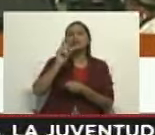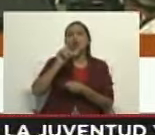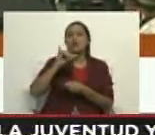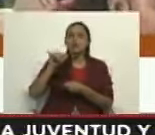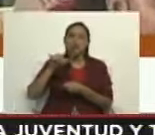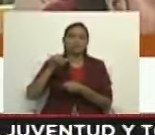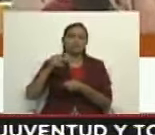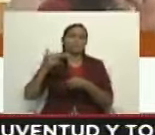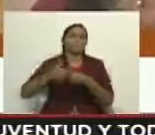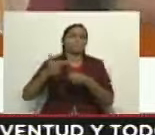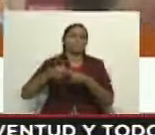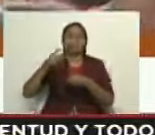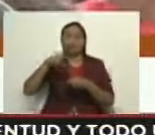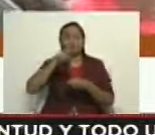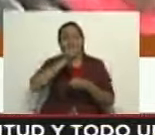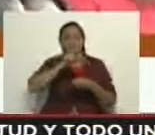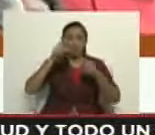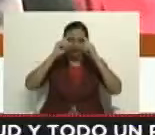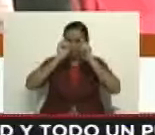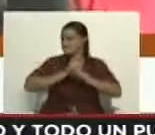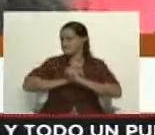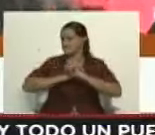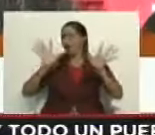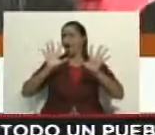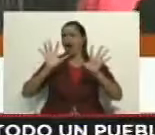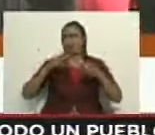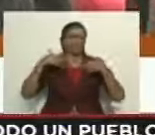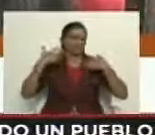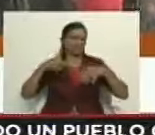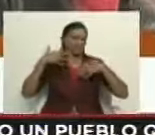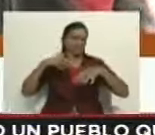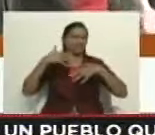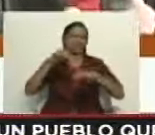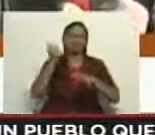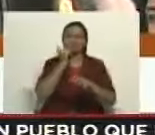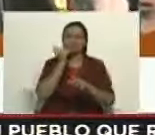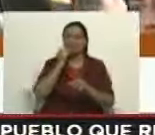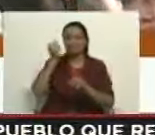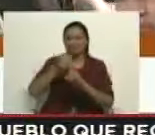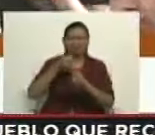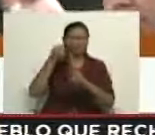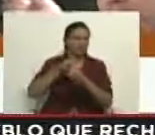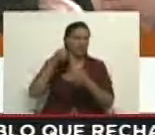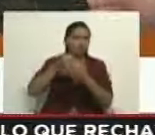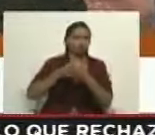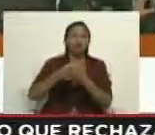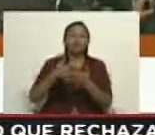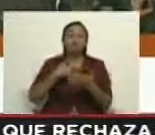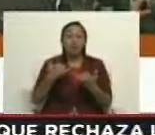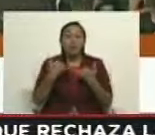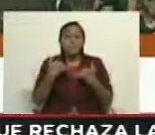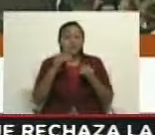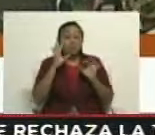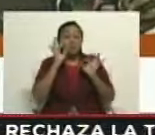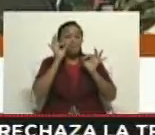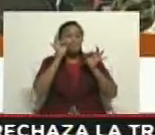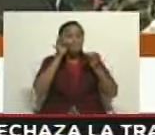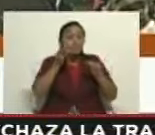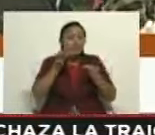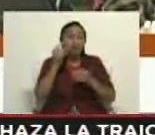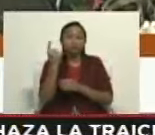calle y se desató la locura. Yo lo vi desde un helicóptero, no me lo contaron. Luego